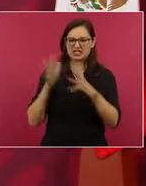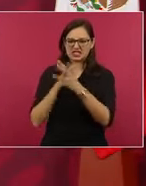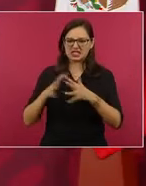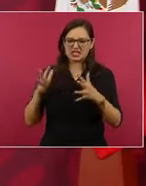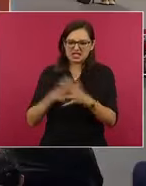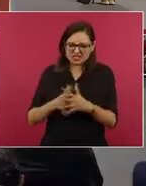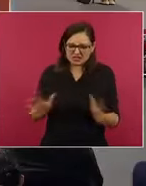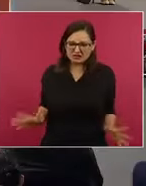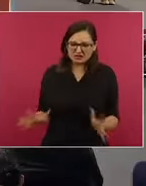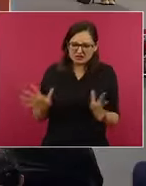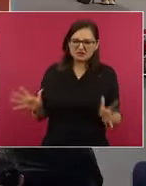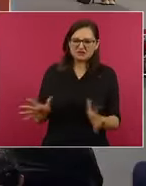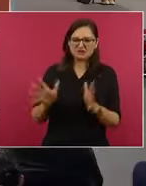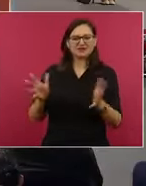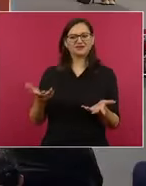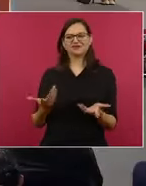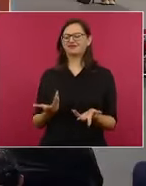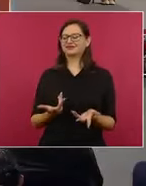y no buscar